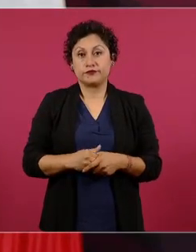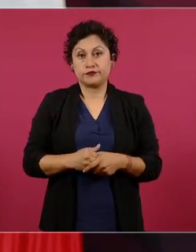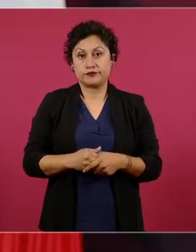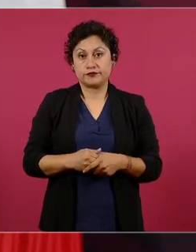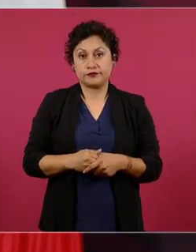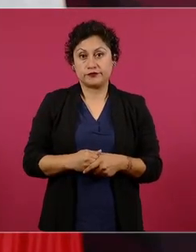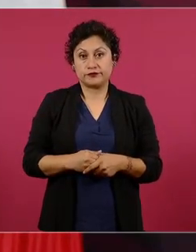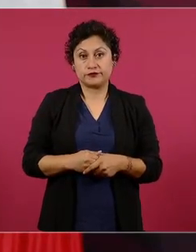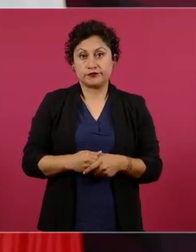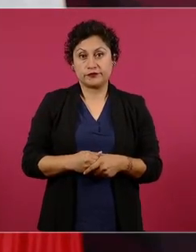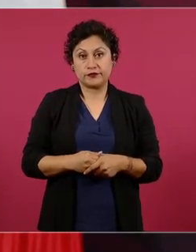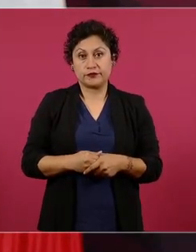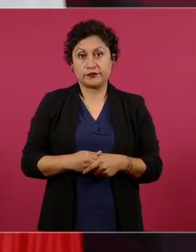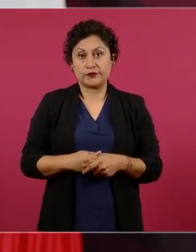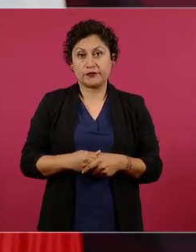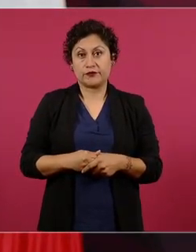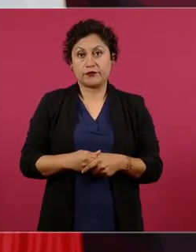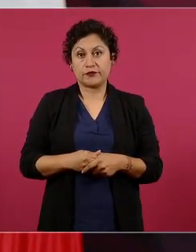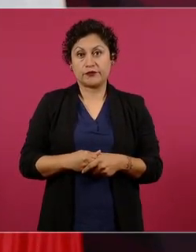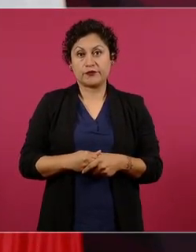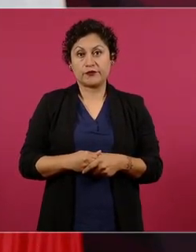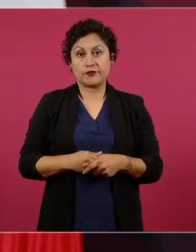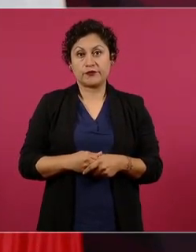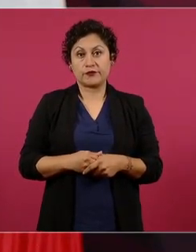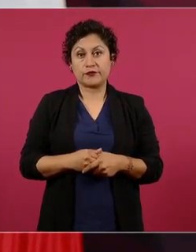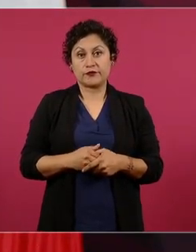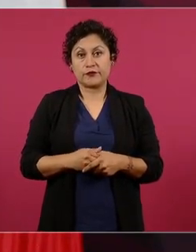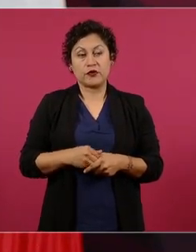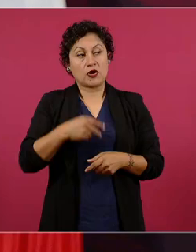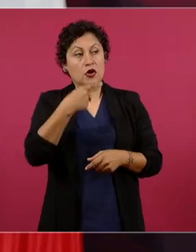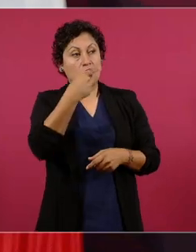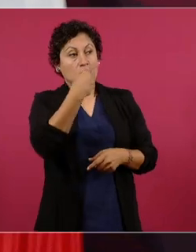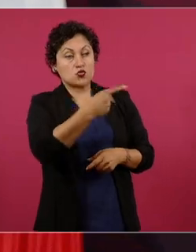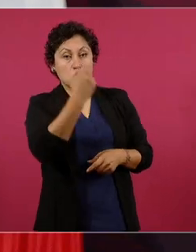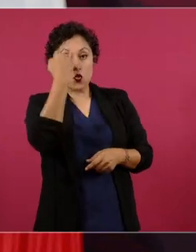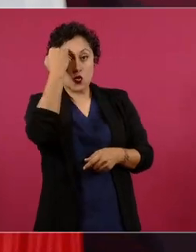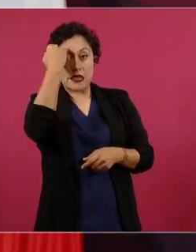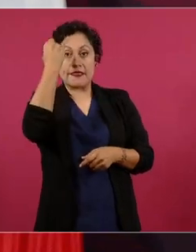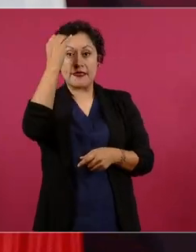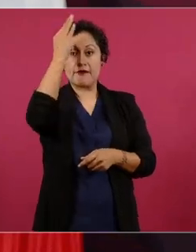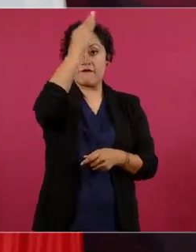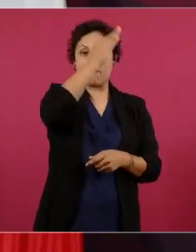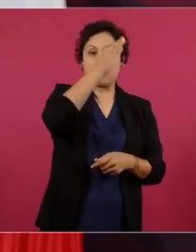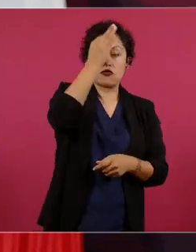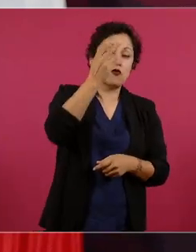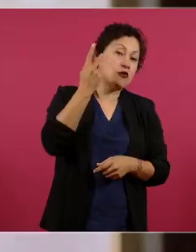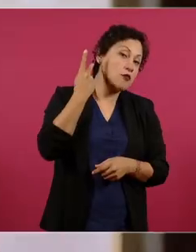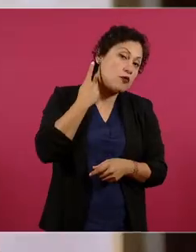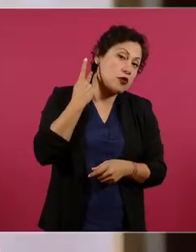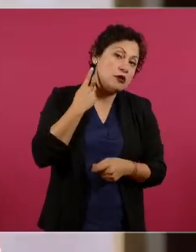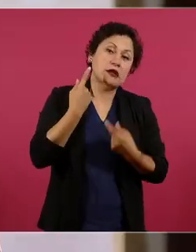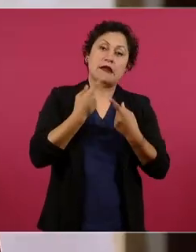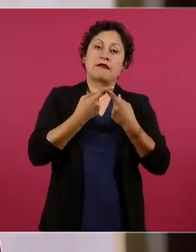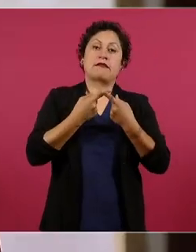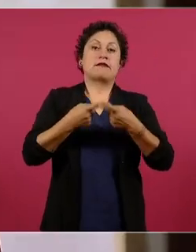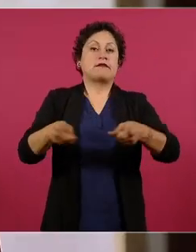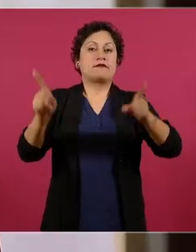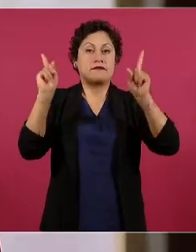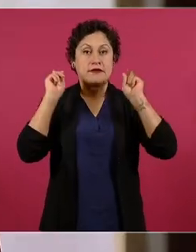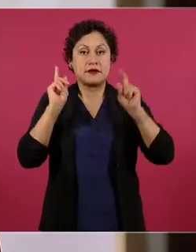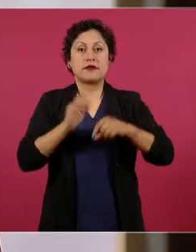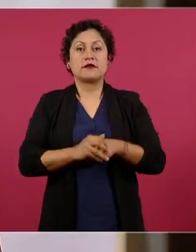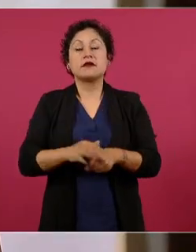va en contra de su filosofía, de su manera de pensar, porque ellos